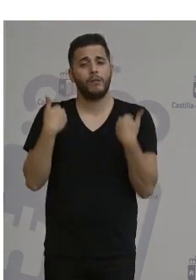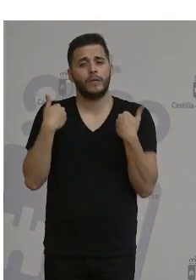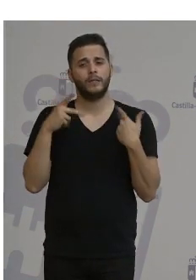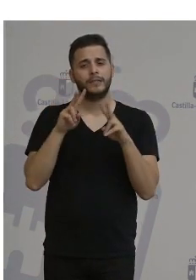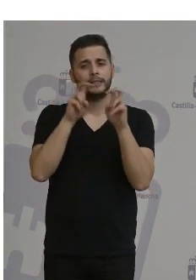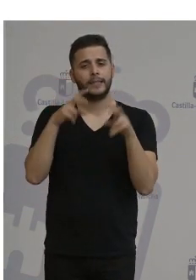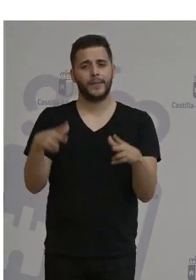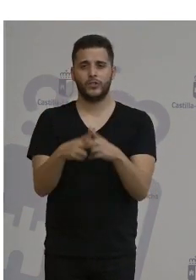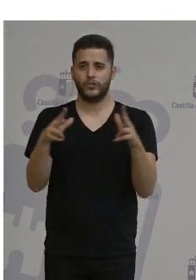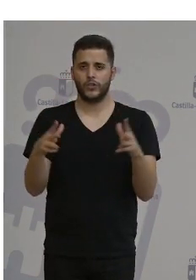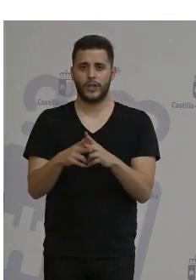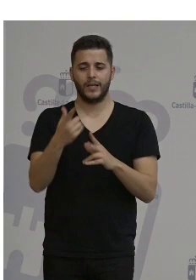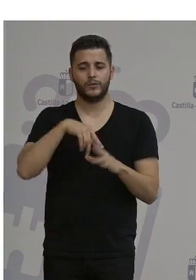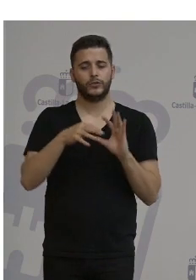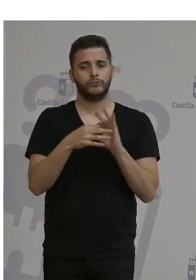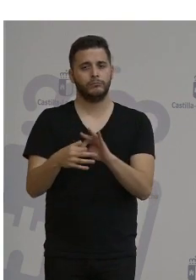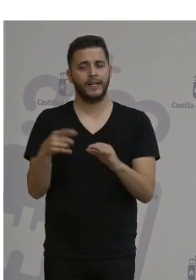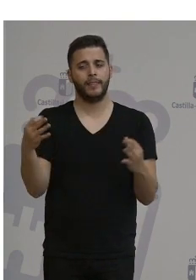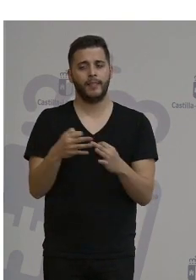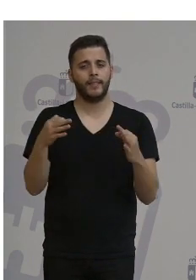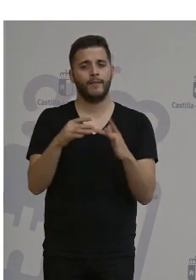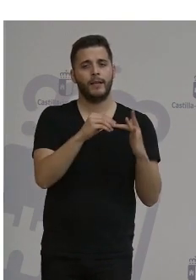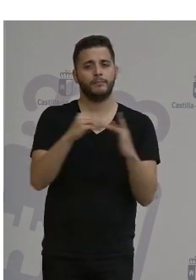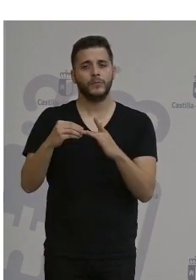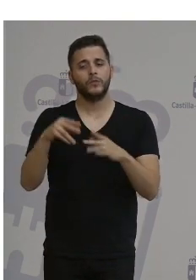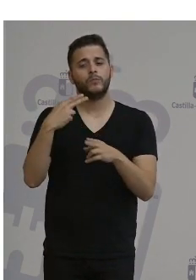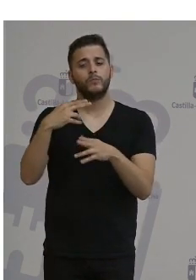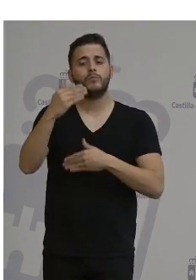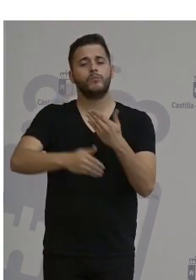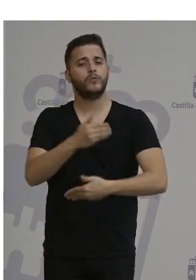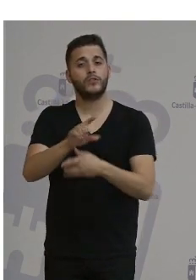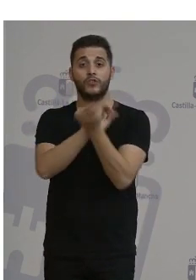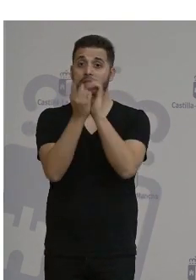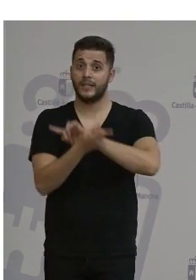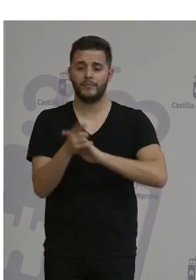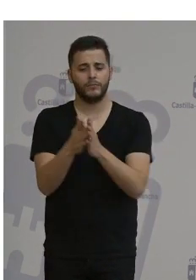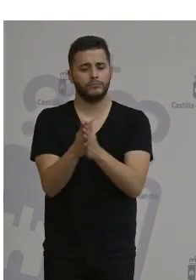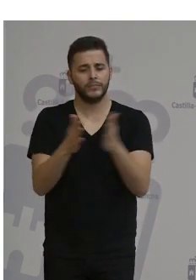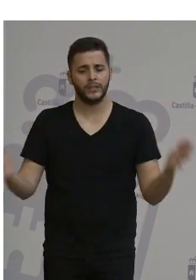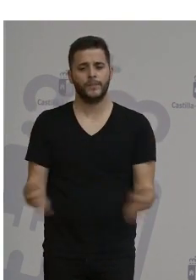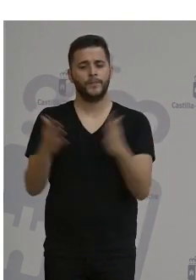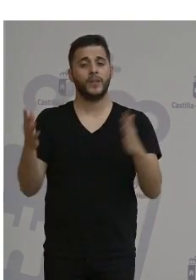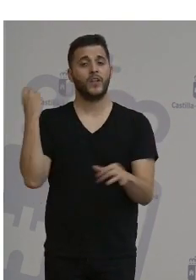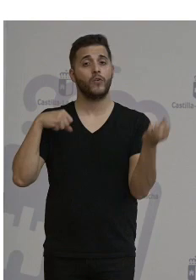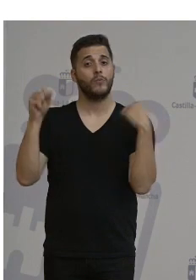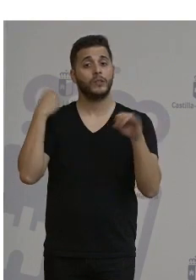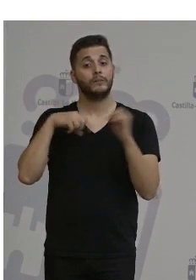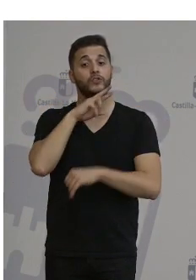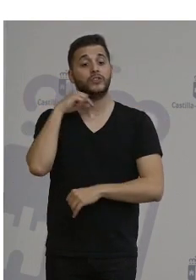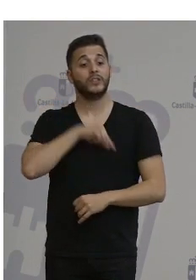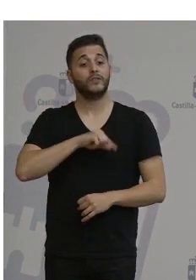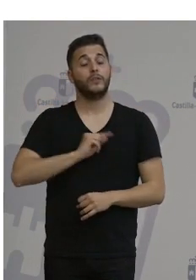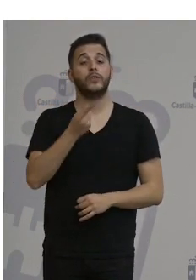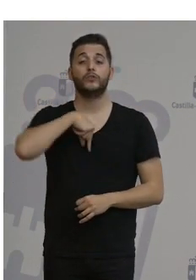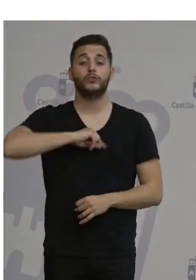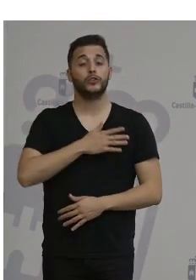sociales, que han de liderar los procesos de cambio e impulsar con sus actuaciones aquellos comportamientos y valores que queremos también